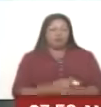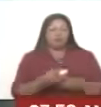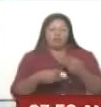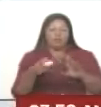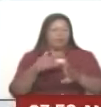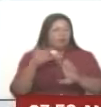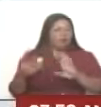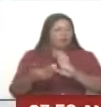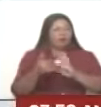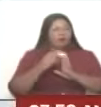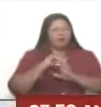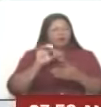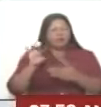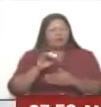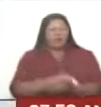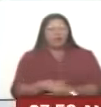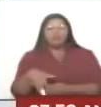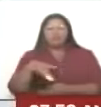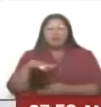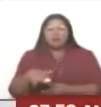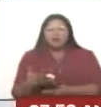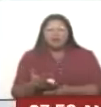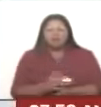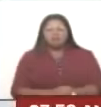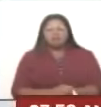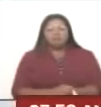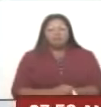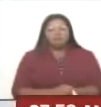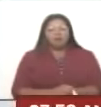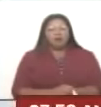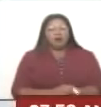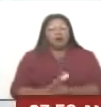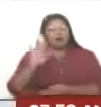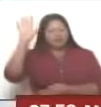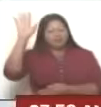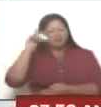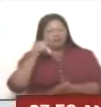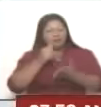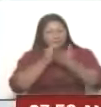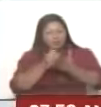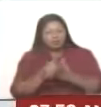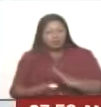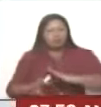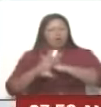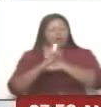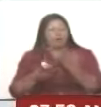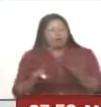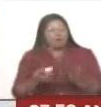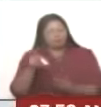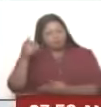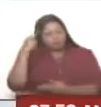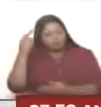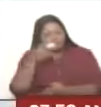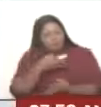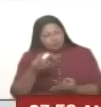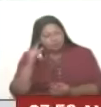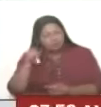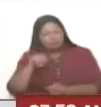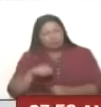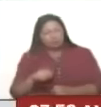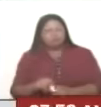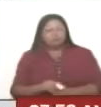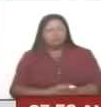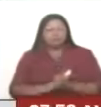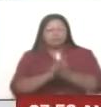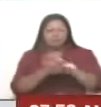contra nuestro país? ¿Tú sabes dónde estaban? Levantando la mano a favor de eso. Y ellos saben perfectamente que así se destruye una economía,